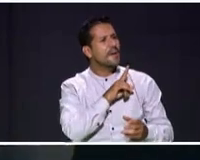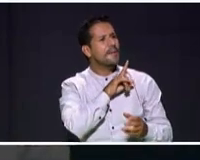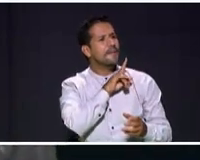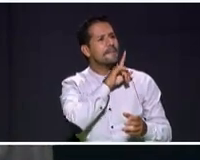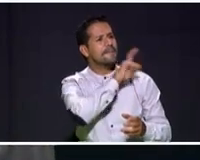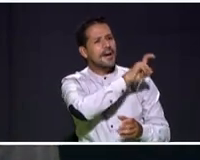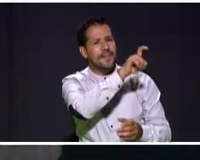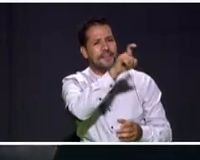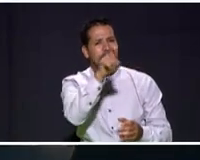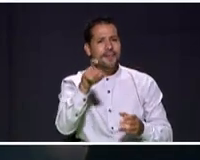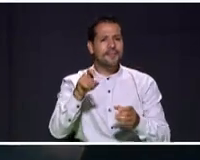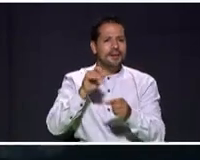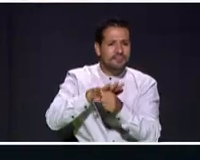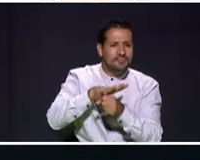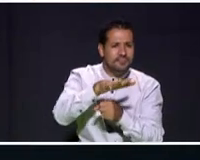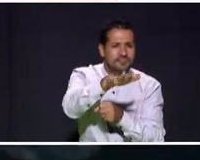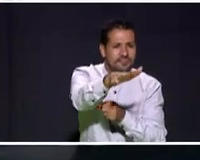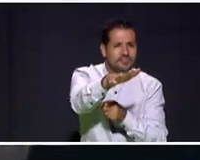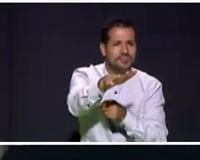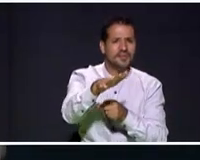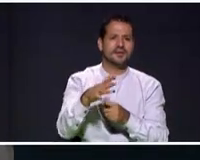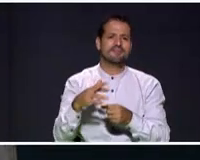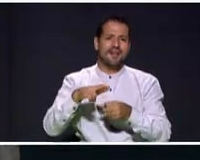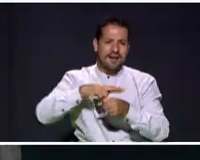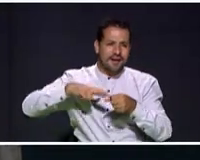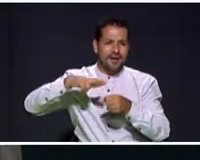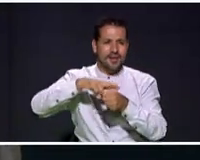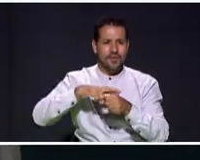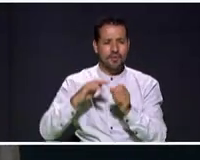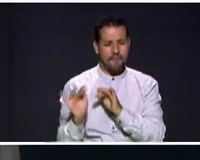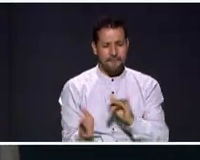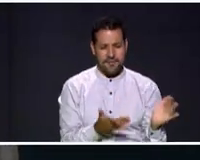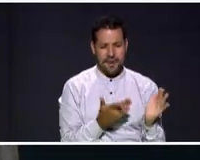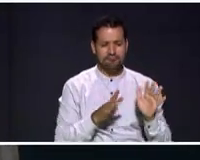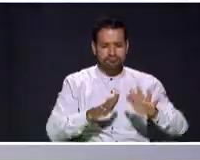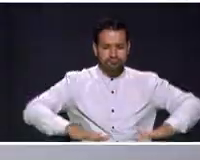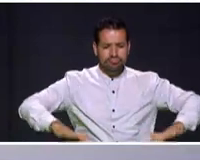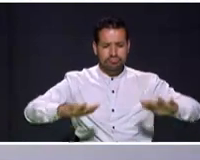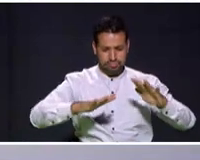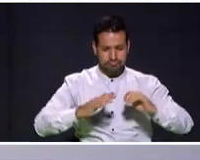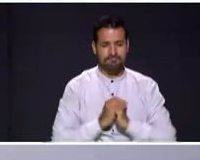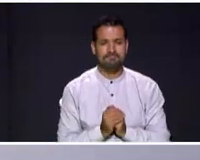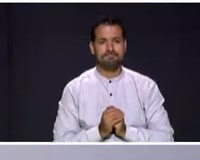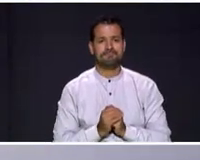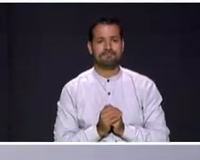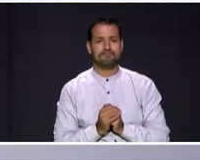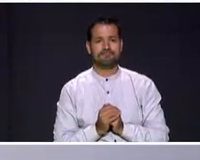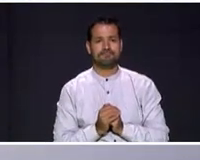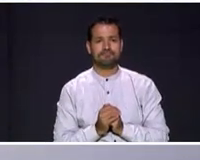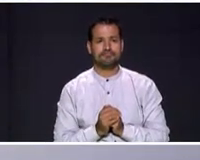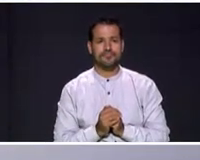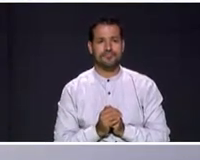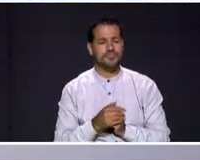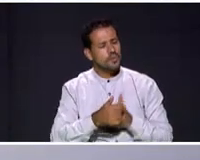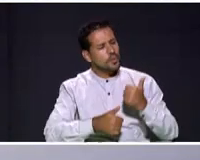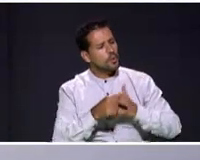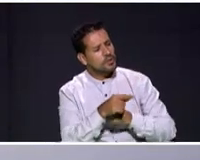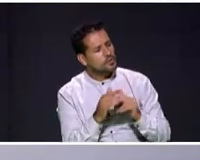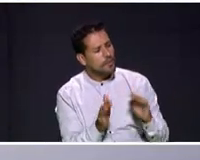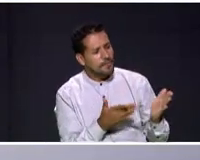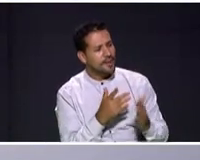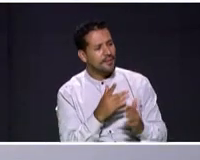un núcleo de vida ciudadana con planes alrededor de los planes del ámbito territorial doctor iván mauricio pérez cuál es su plan de vivienda y educación